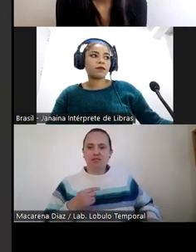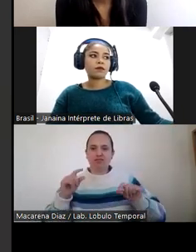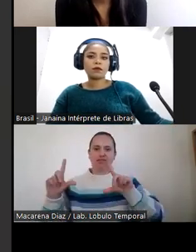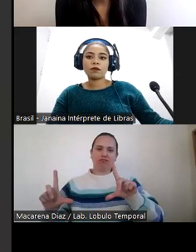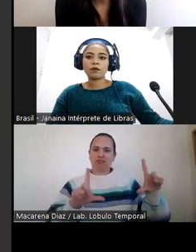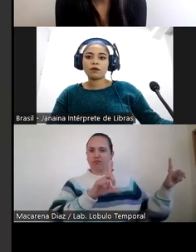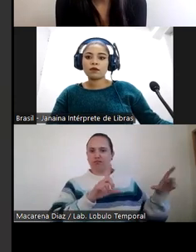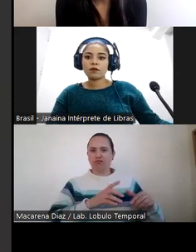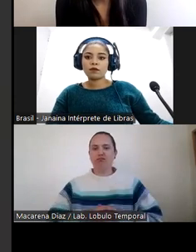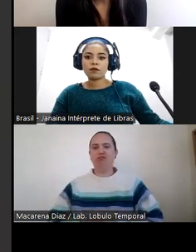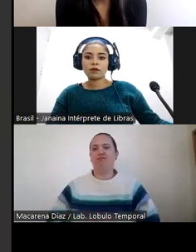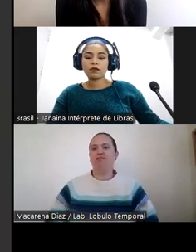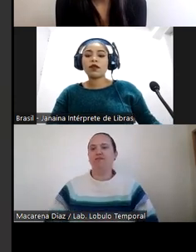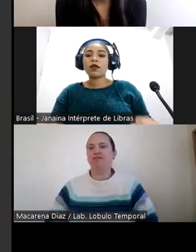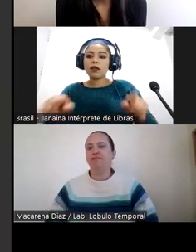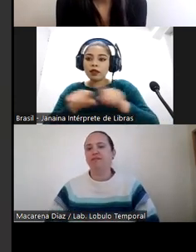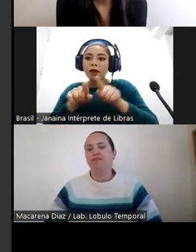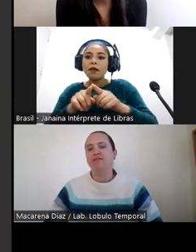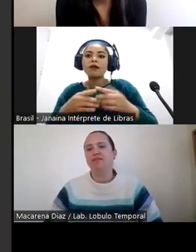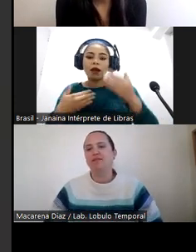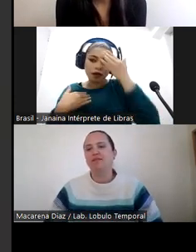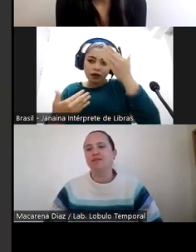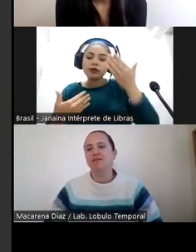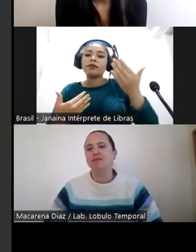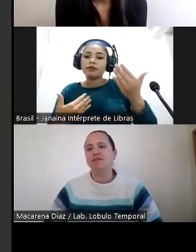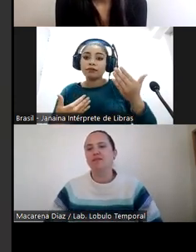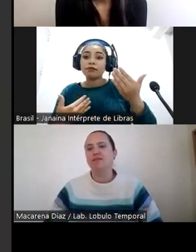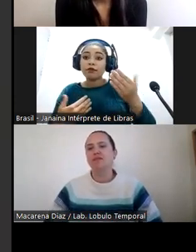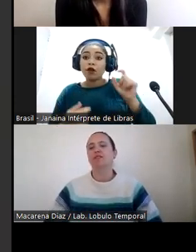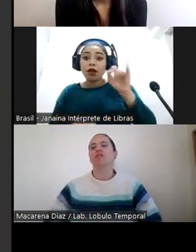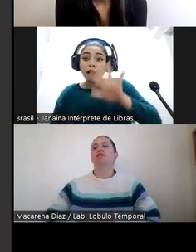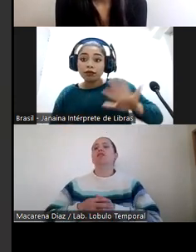a esta mujer, ¿cierto? Y a su imagen